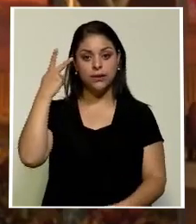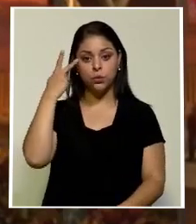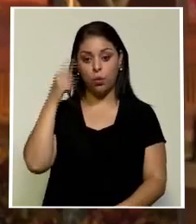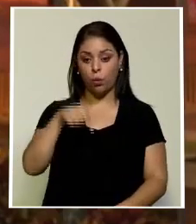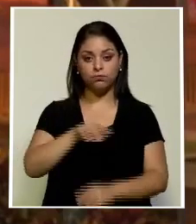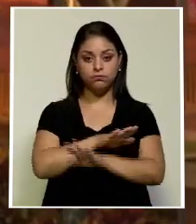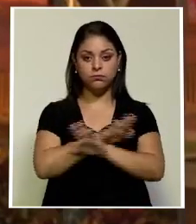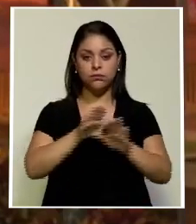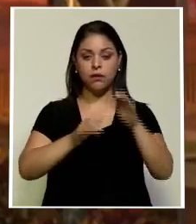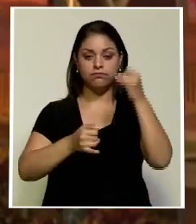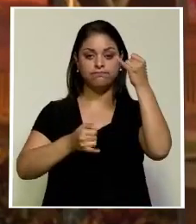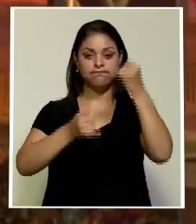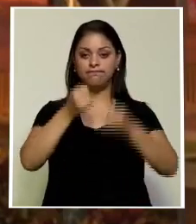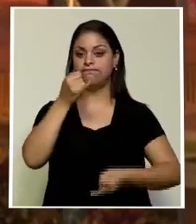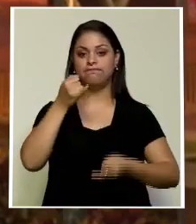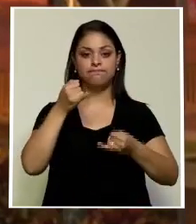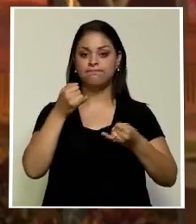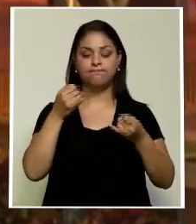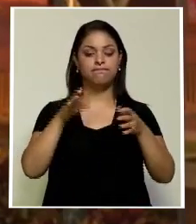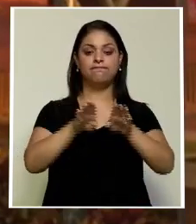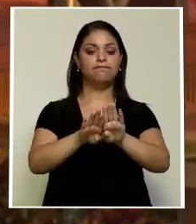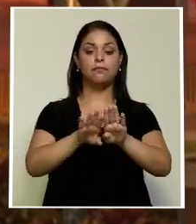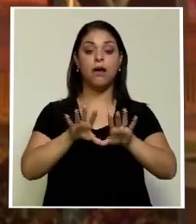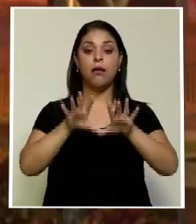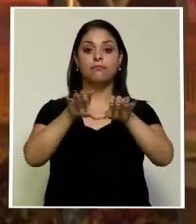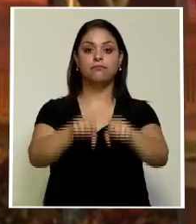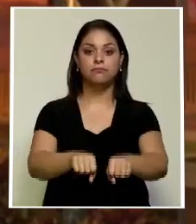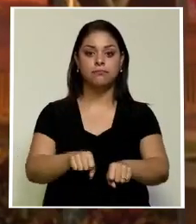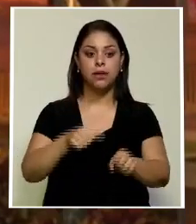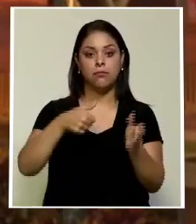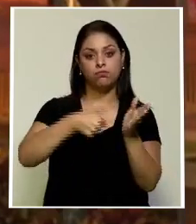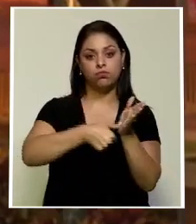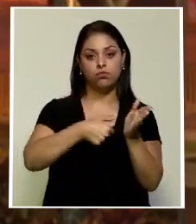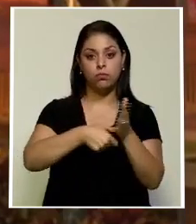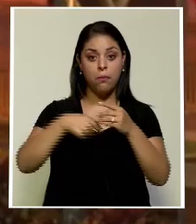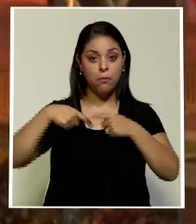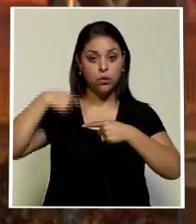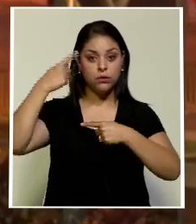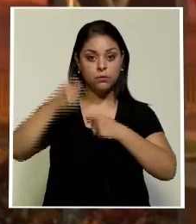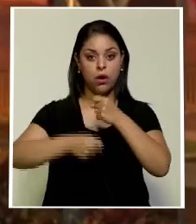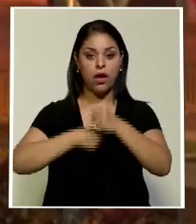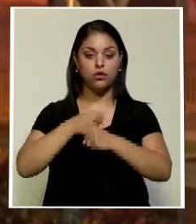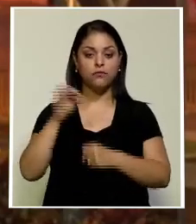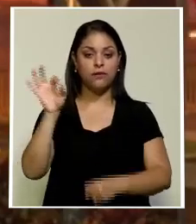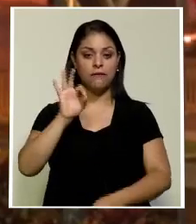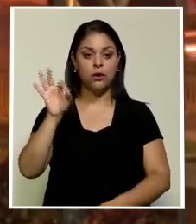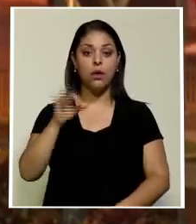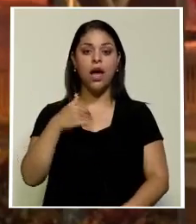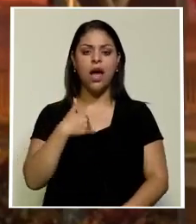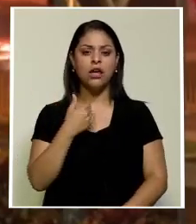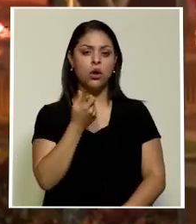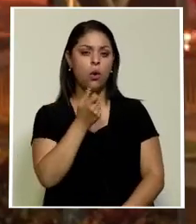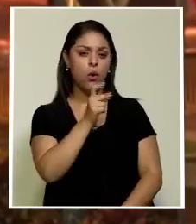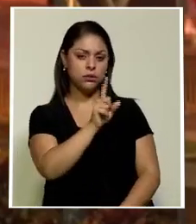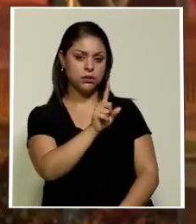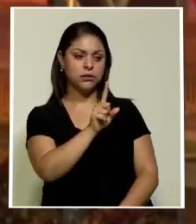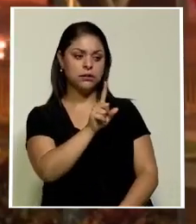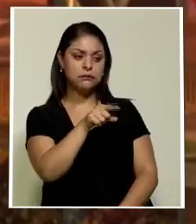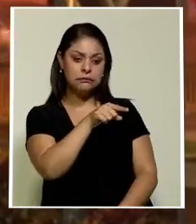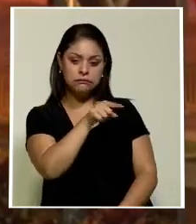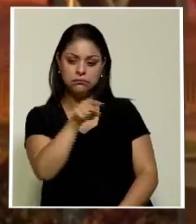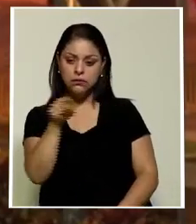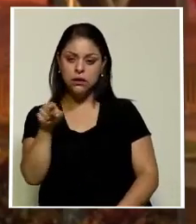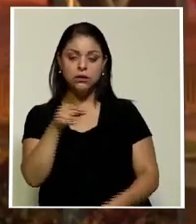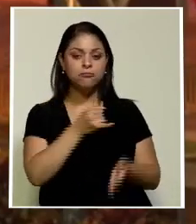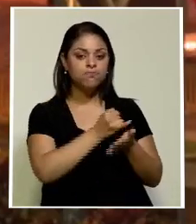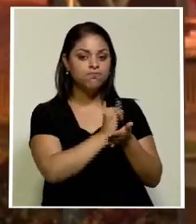este paso para buscar ya participar de lleno en las elecciones de febrero del próximo año, hay 11 que están en este momento bajo